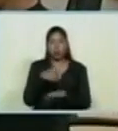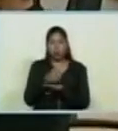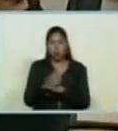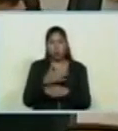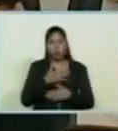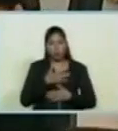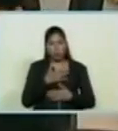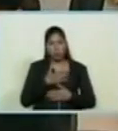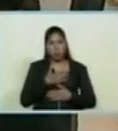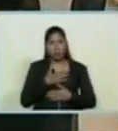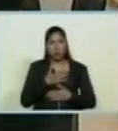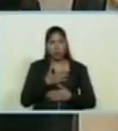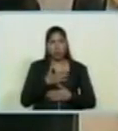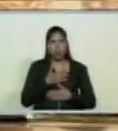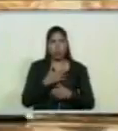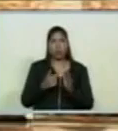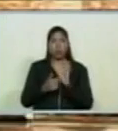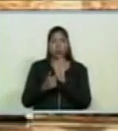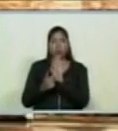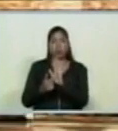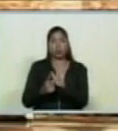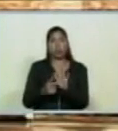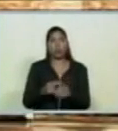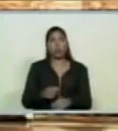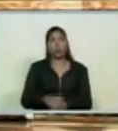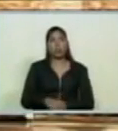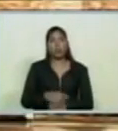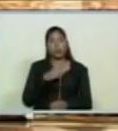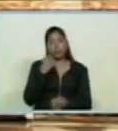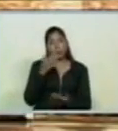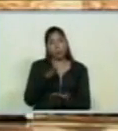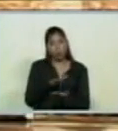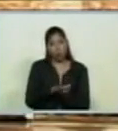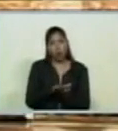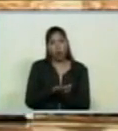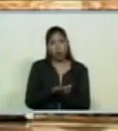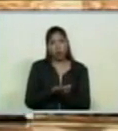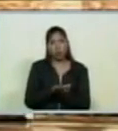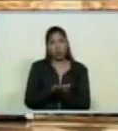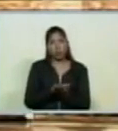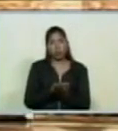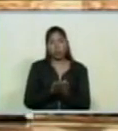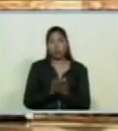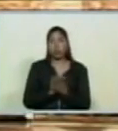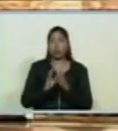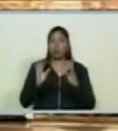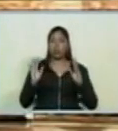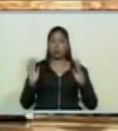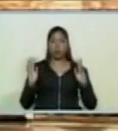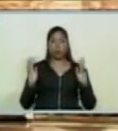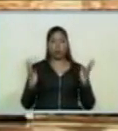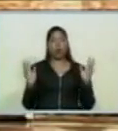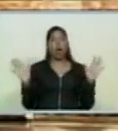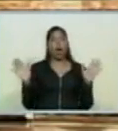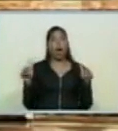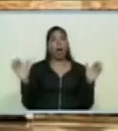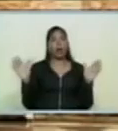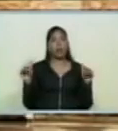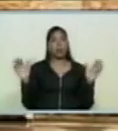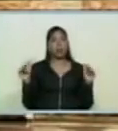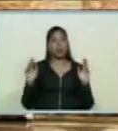para que presentada mi alma ante vuestro tribunal, merezca ser presentada por vuestra perpetua gracia de haber